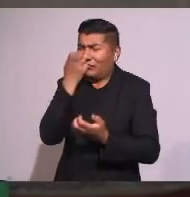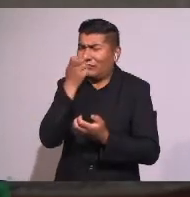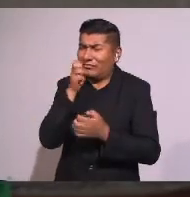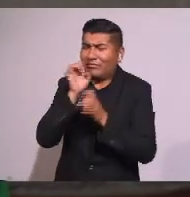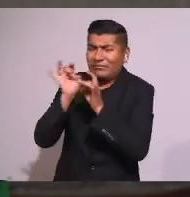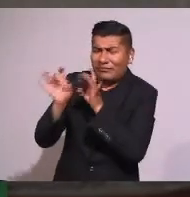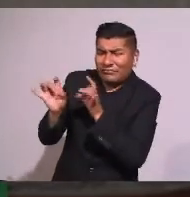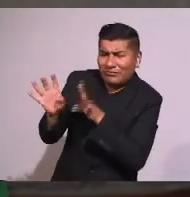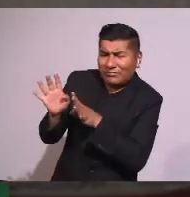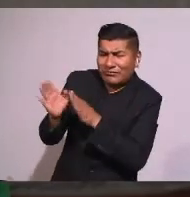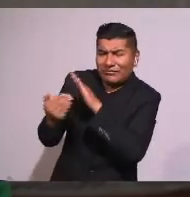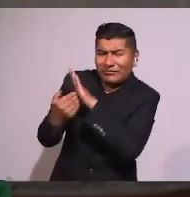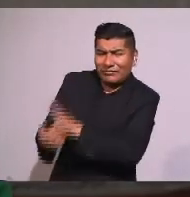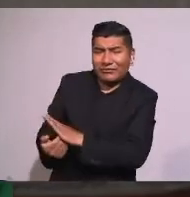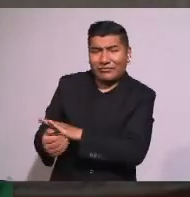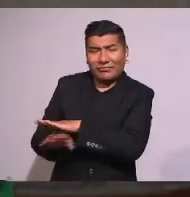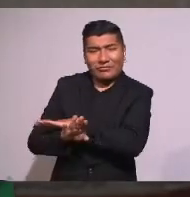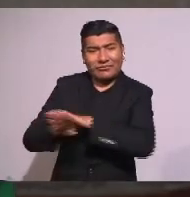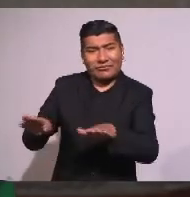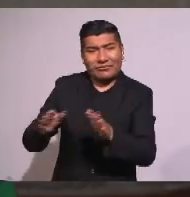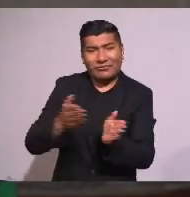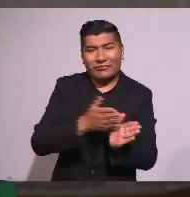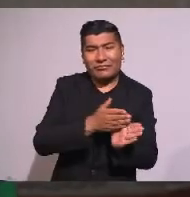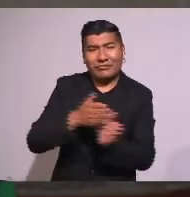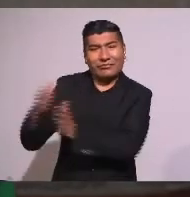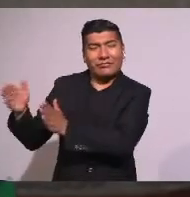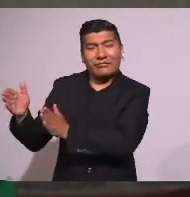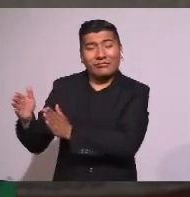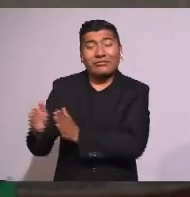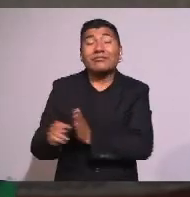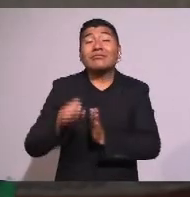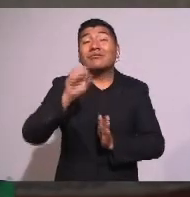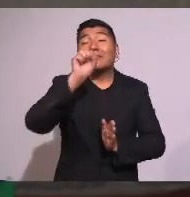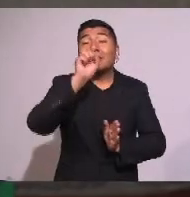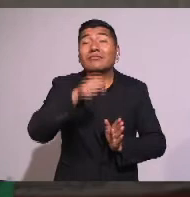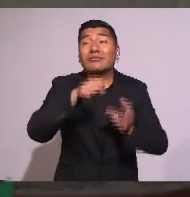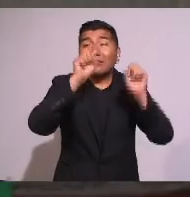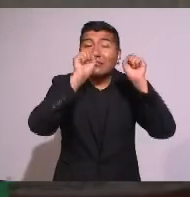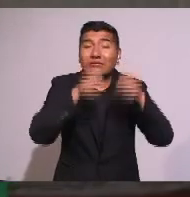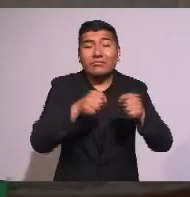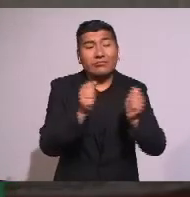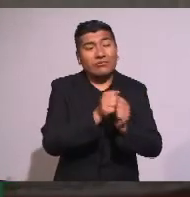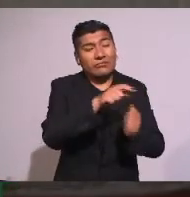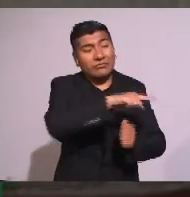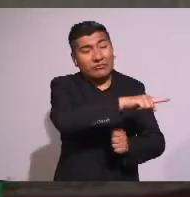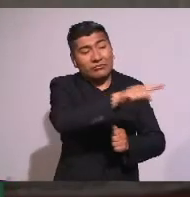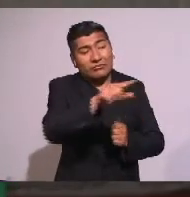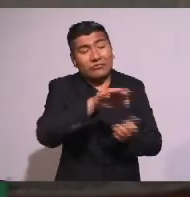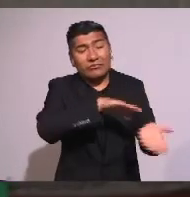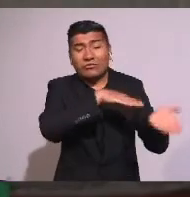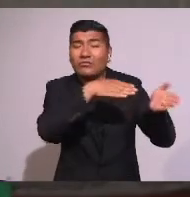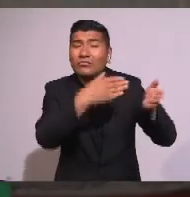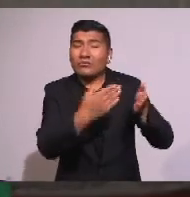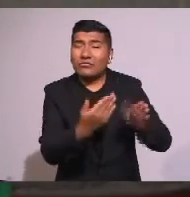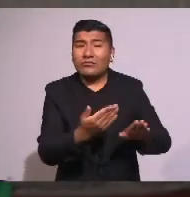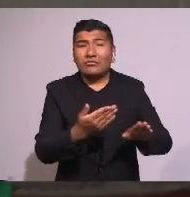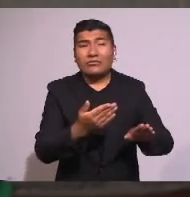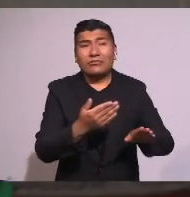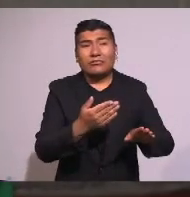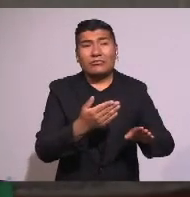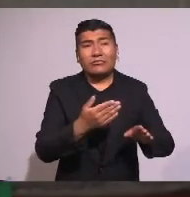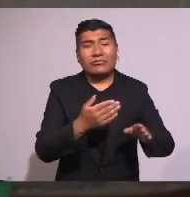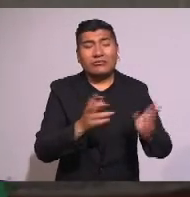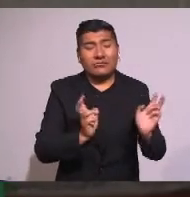el odio y la discriminación. Sí podemos, frente a la muerte de tantos hermanos nuestros de